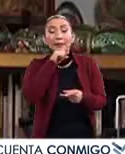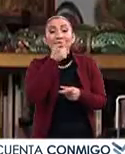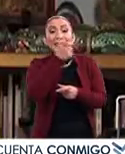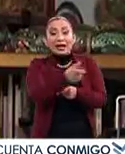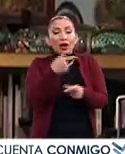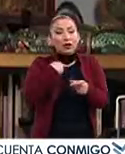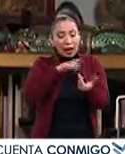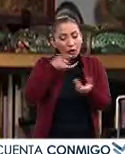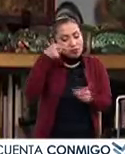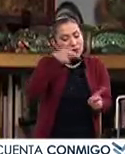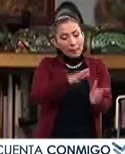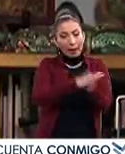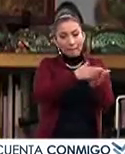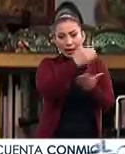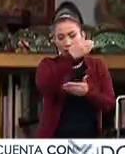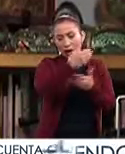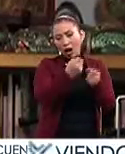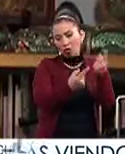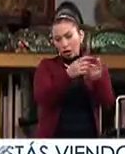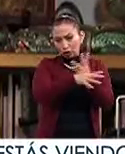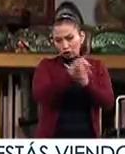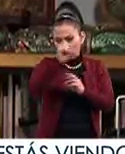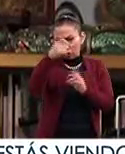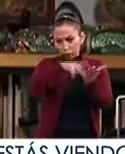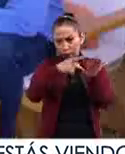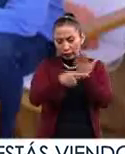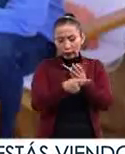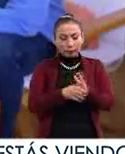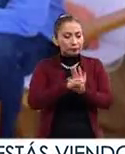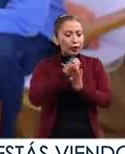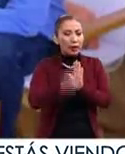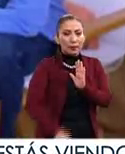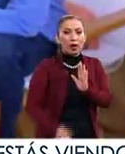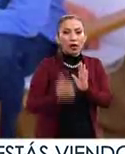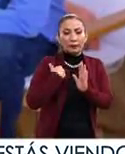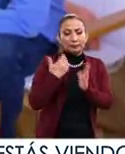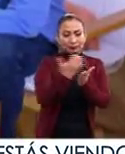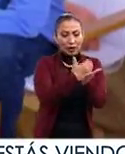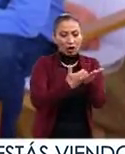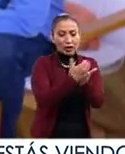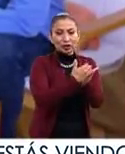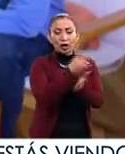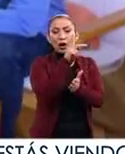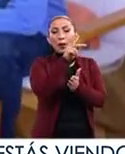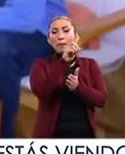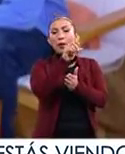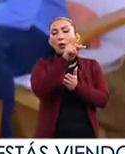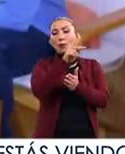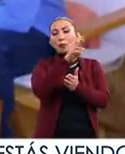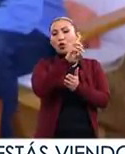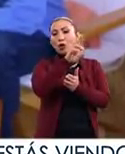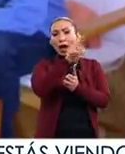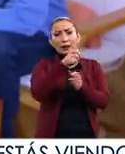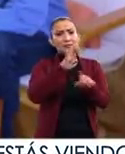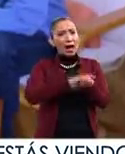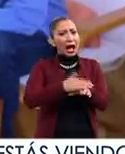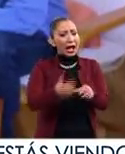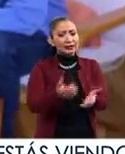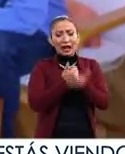vuelque hacia papel para varias cosas. Primero, vamos a darle a la colección popular un